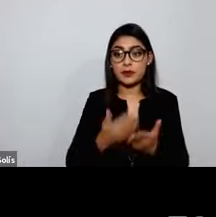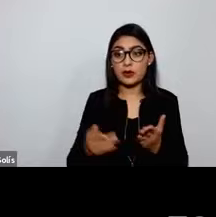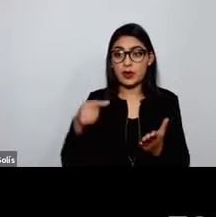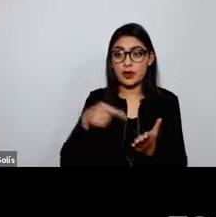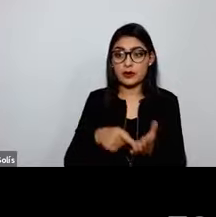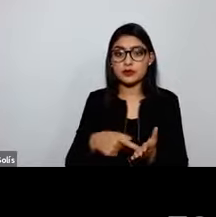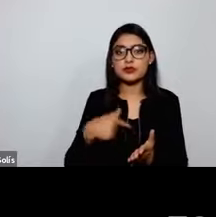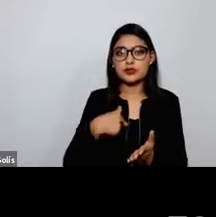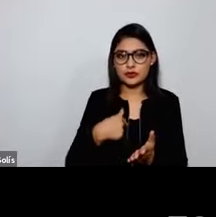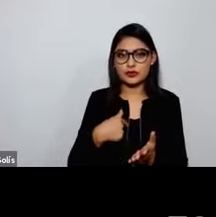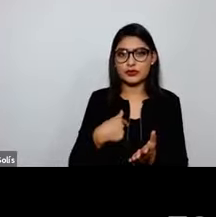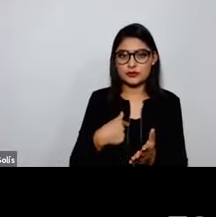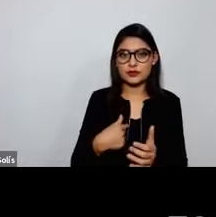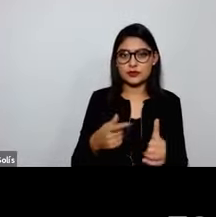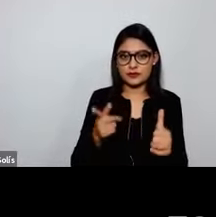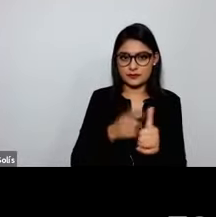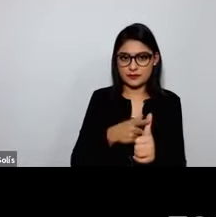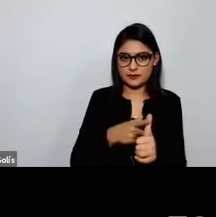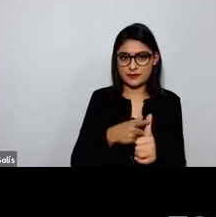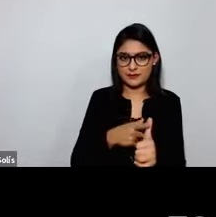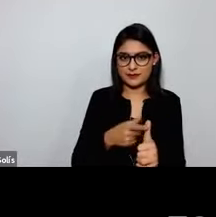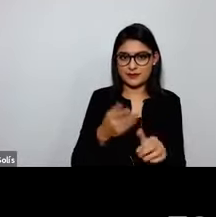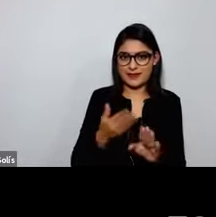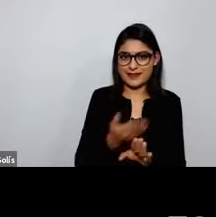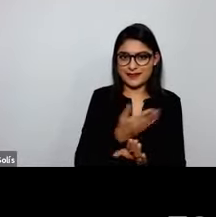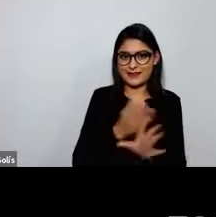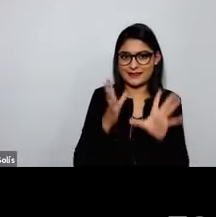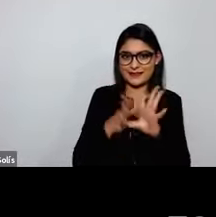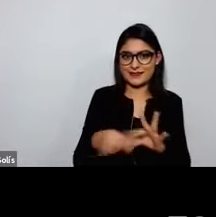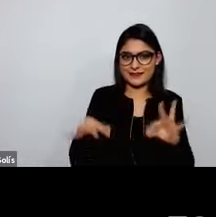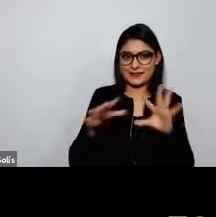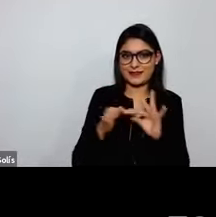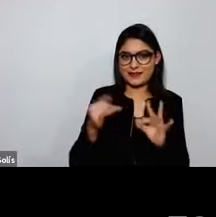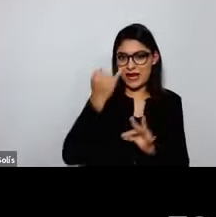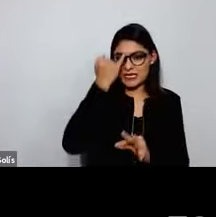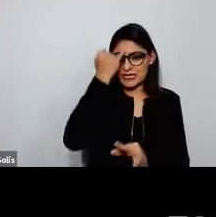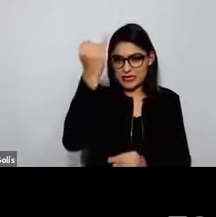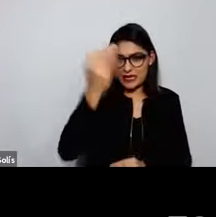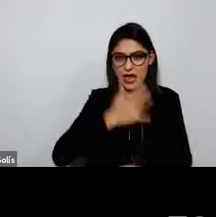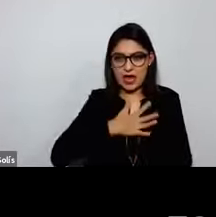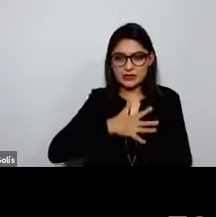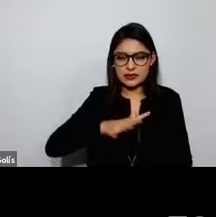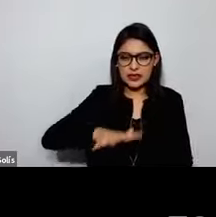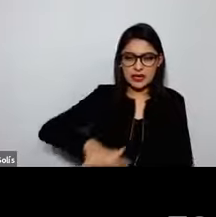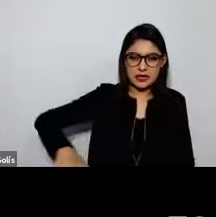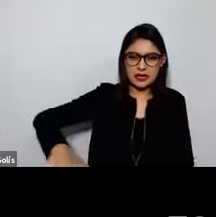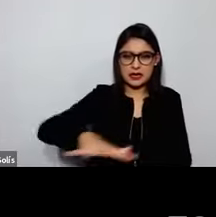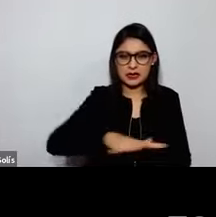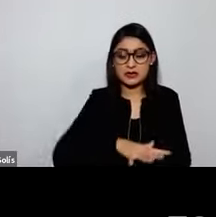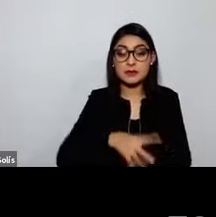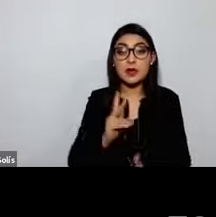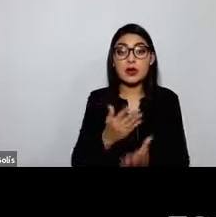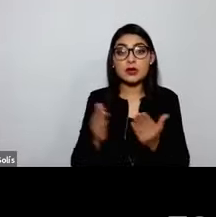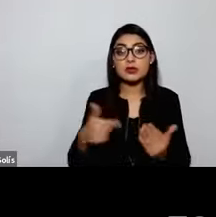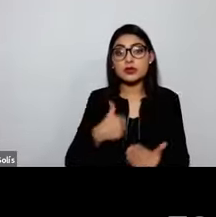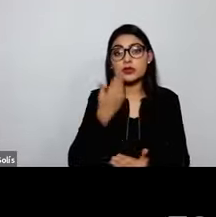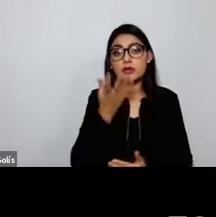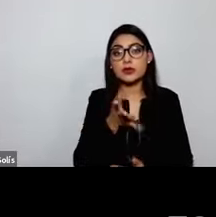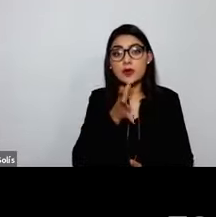empezaré a hablar, esta sería, digamos, mi preámbulo, las ideas muy generales que quiero compartirles,